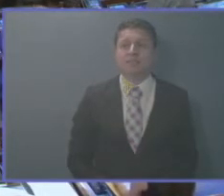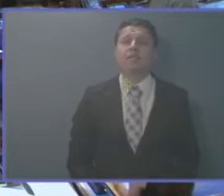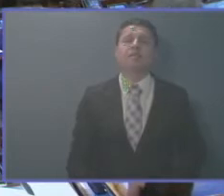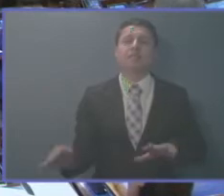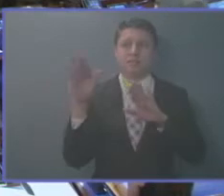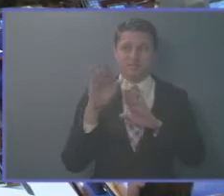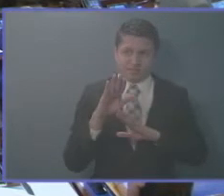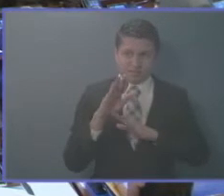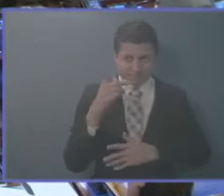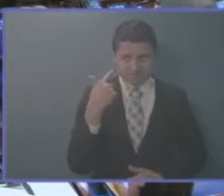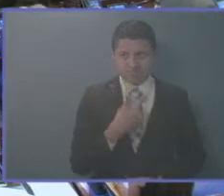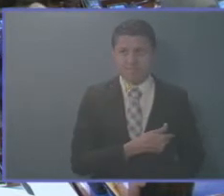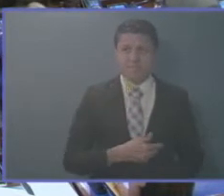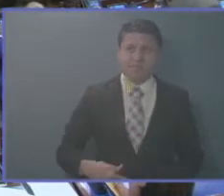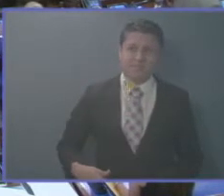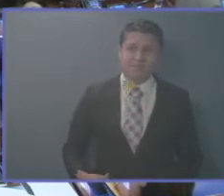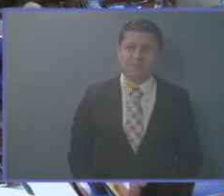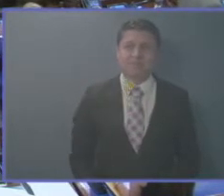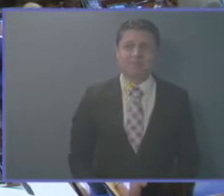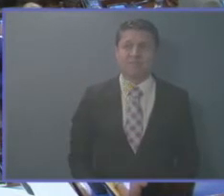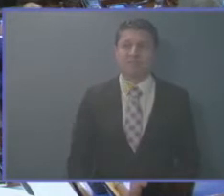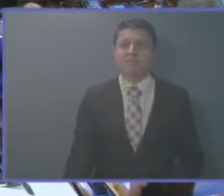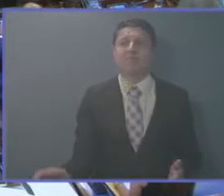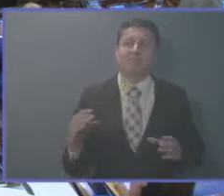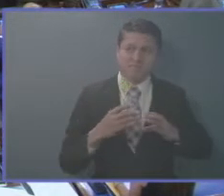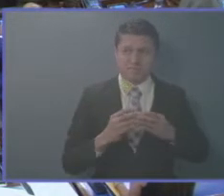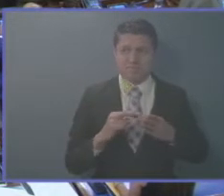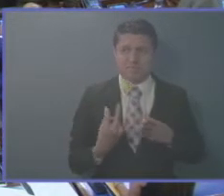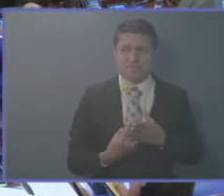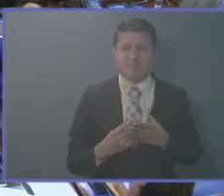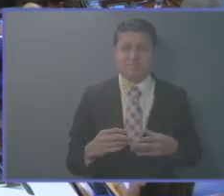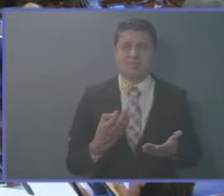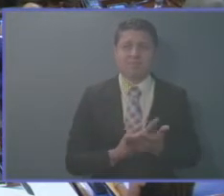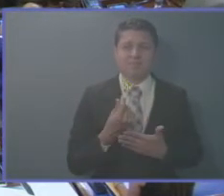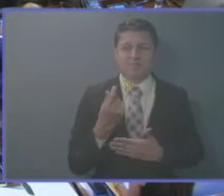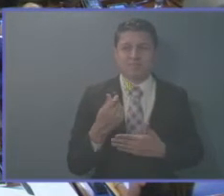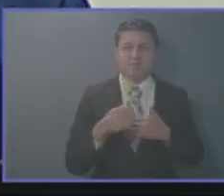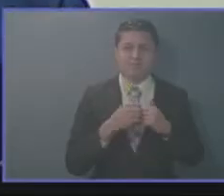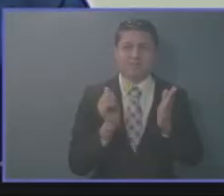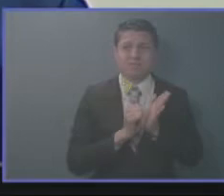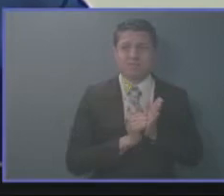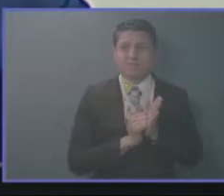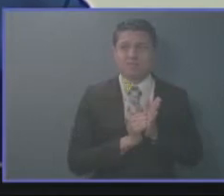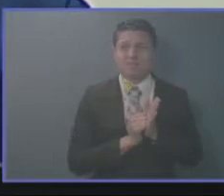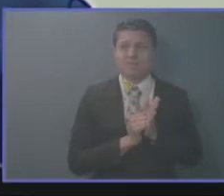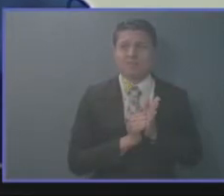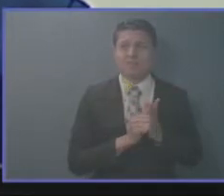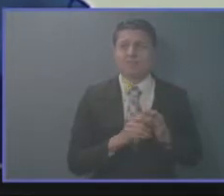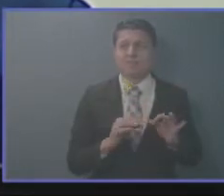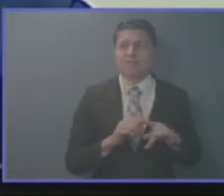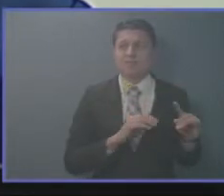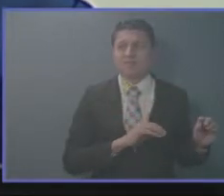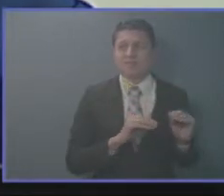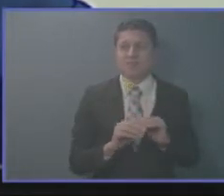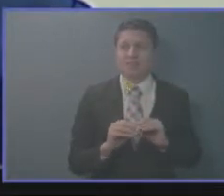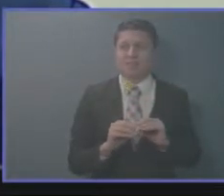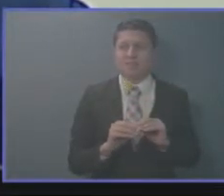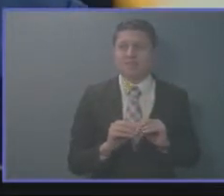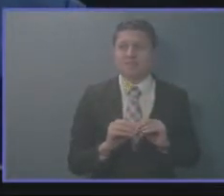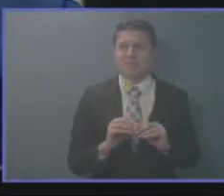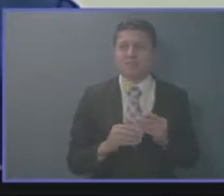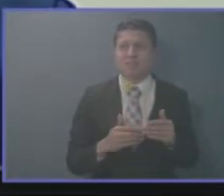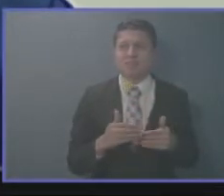Gracias, presidente. Comisión de Economía, Palacio Legislativo, San Salvador, 1